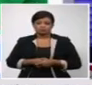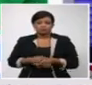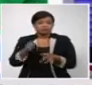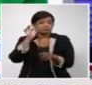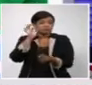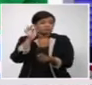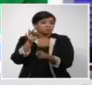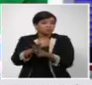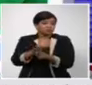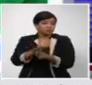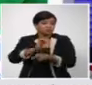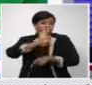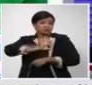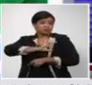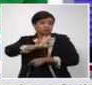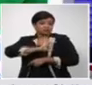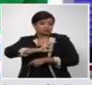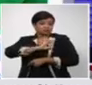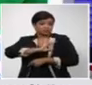con síntomas